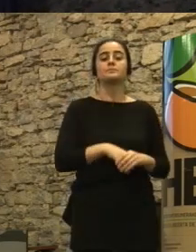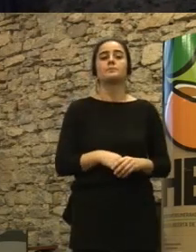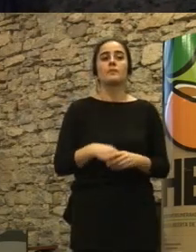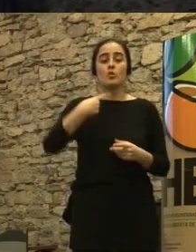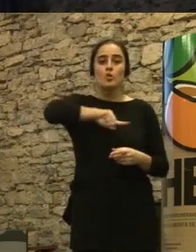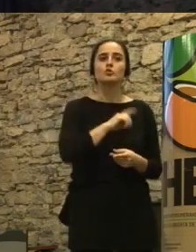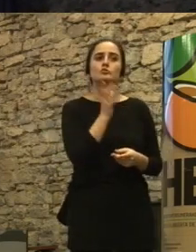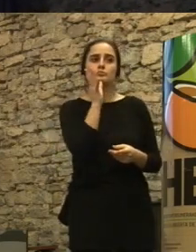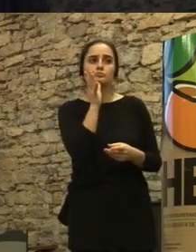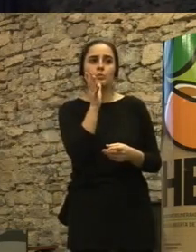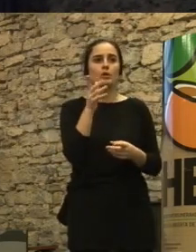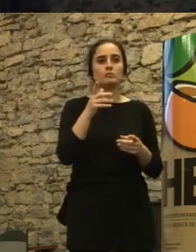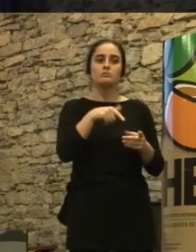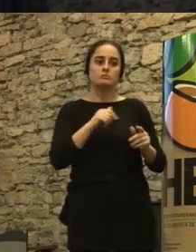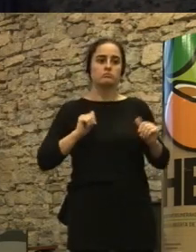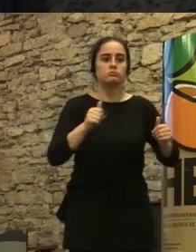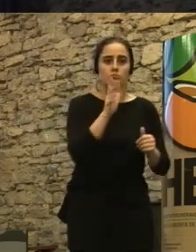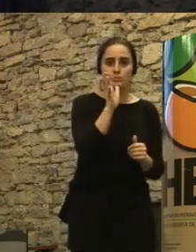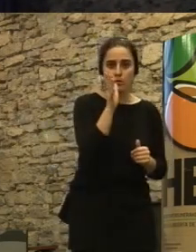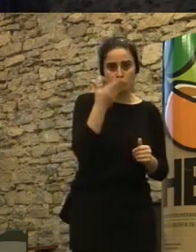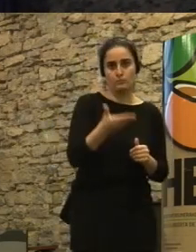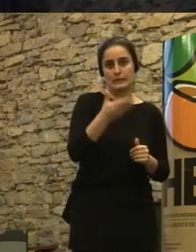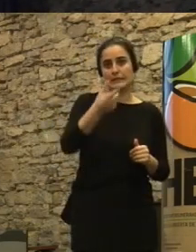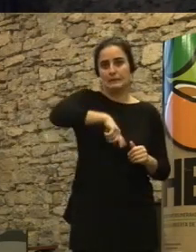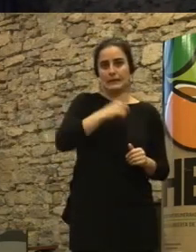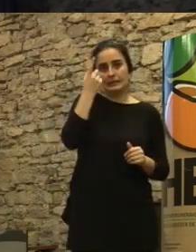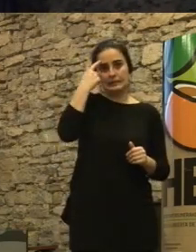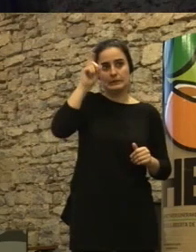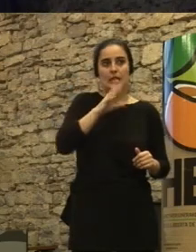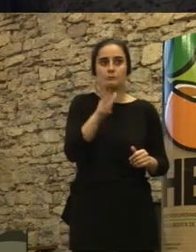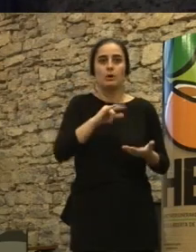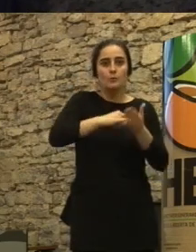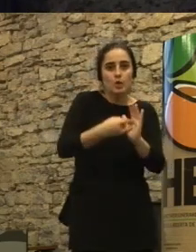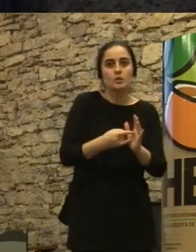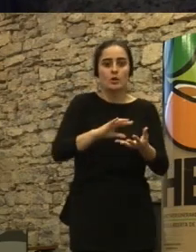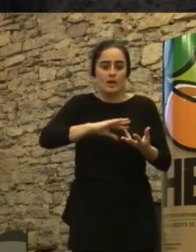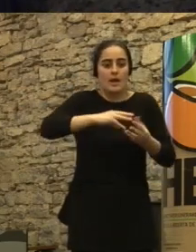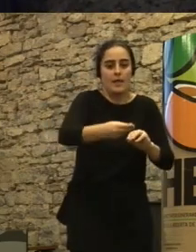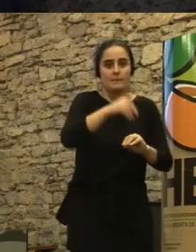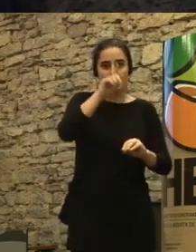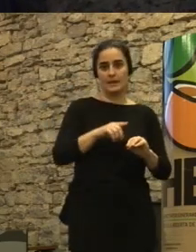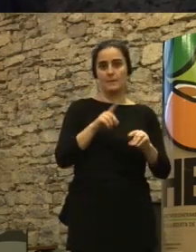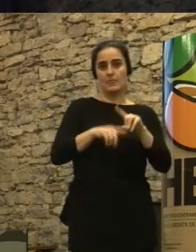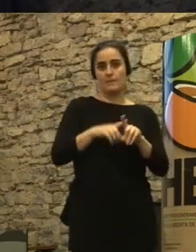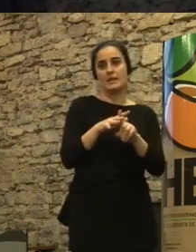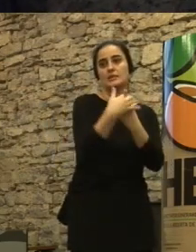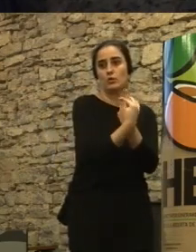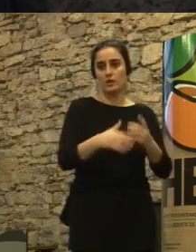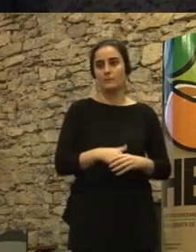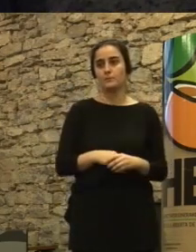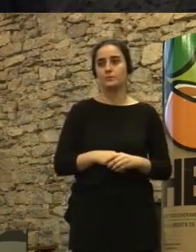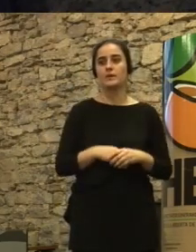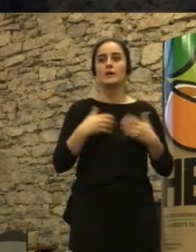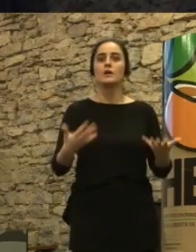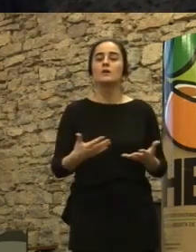lo que mueve a la persona que lo quiere hacer, y eso es importante para saber cómo, porque es un proyecto que se adapta a la, uh-huh. a la situación, ¿no? Uh-huh,